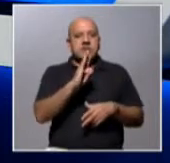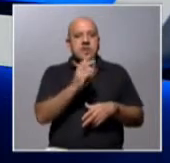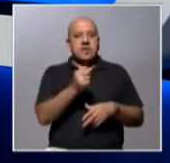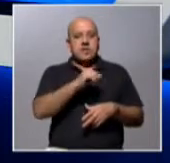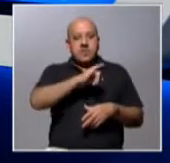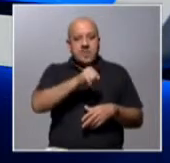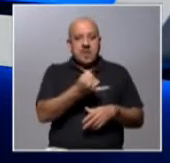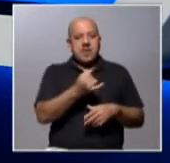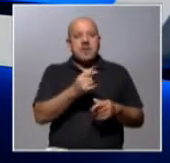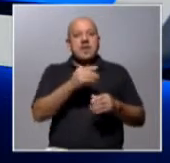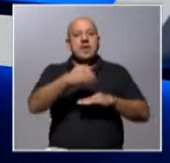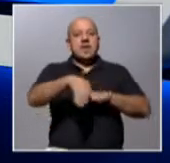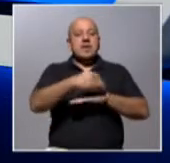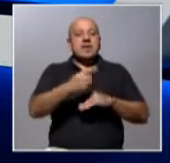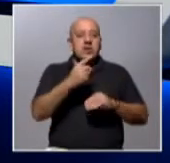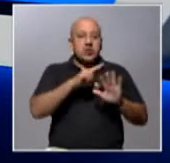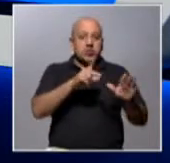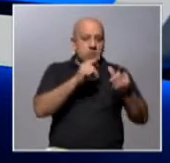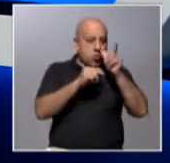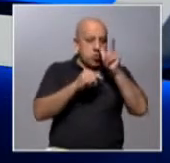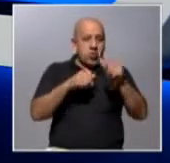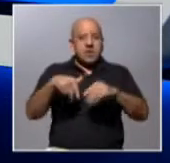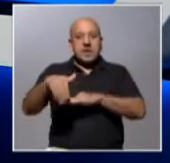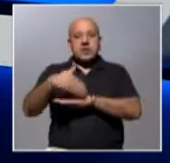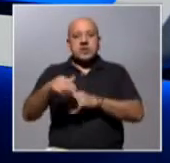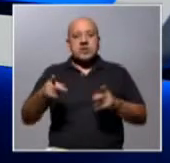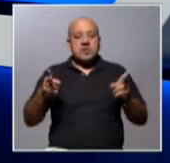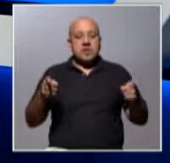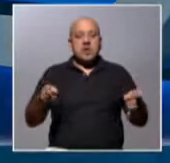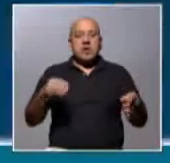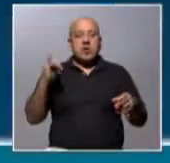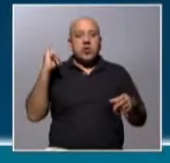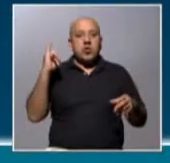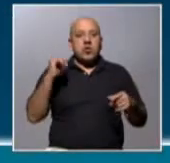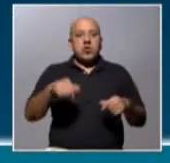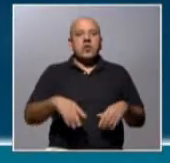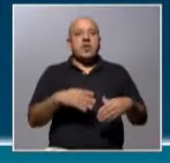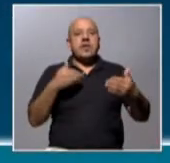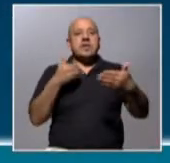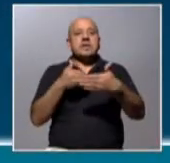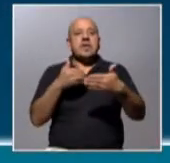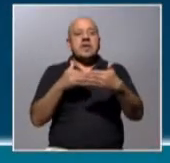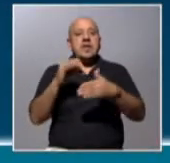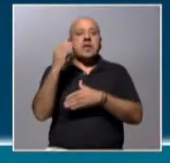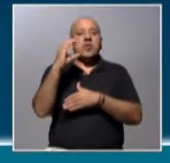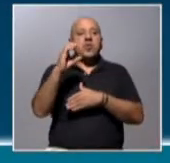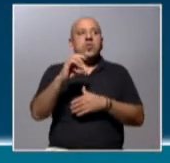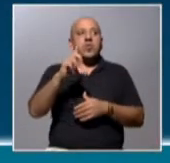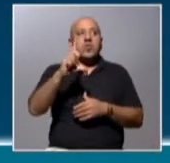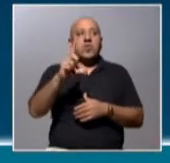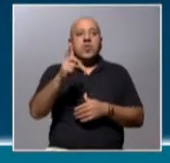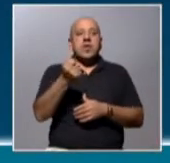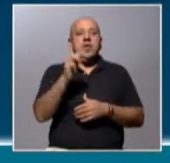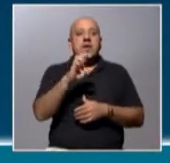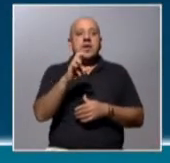1642 entre 18 y Colonia. Y los que están cerca del Club Larrañaga, ahí en Francisco Simón 2318 y quieren hacer